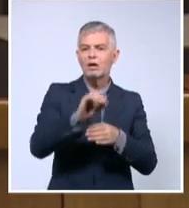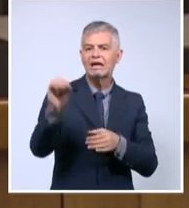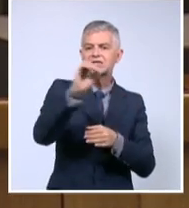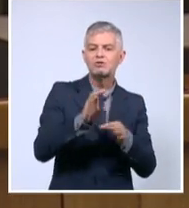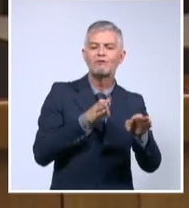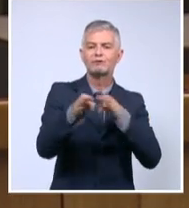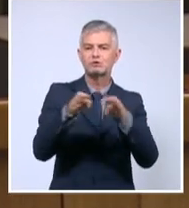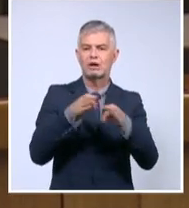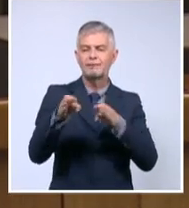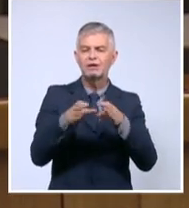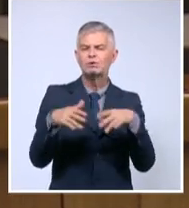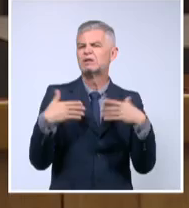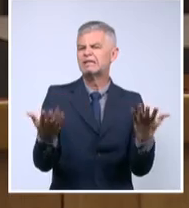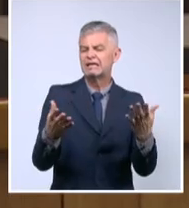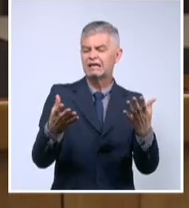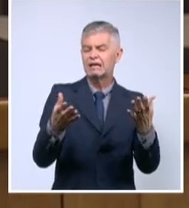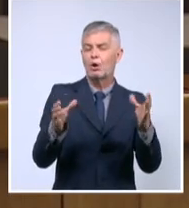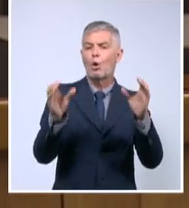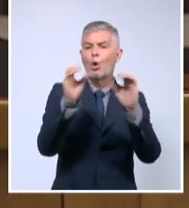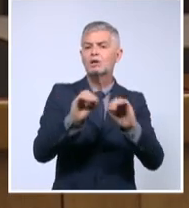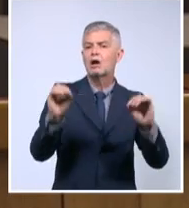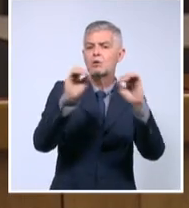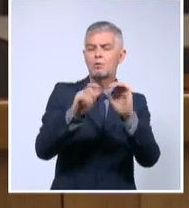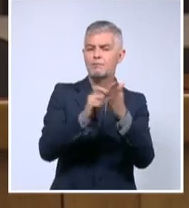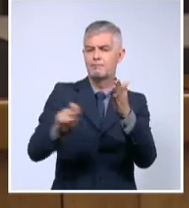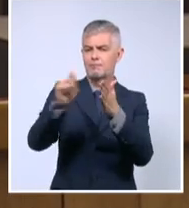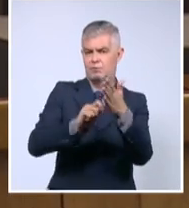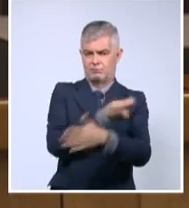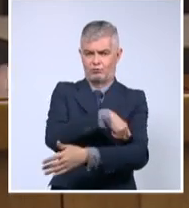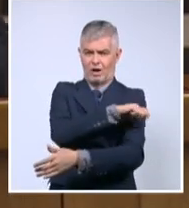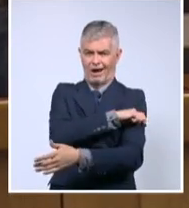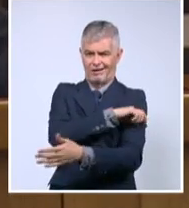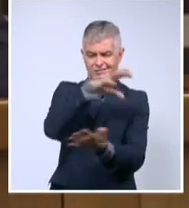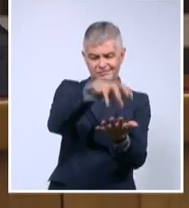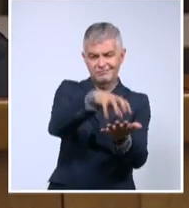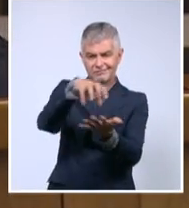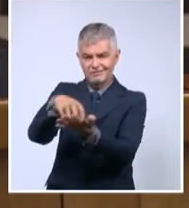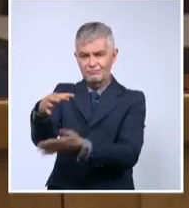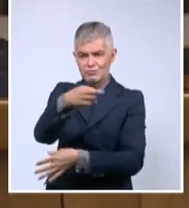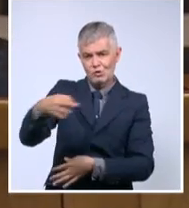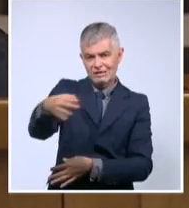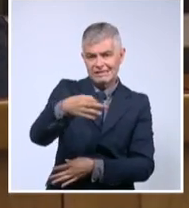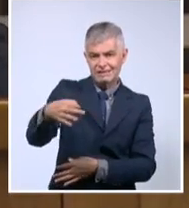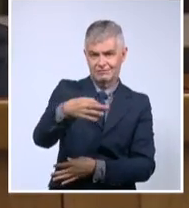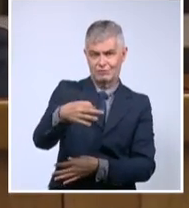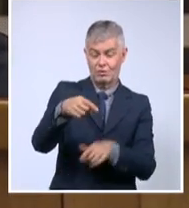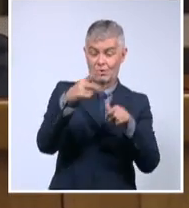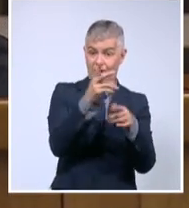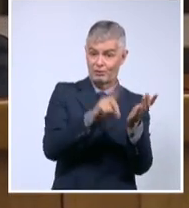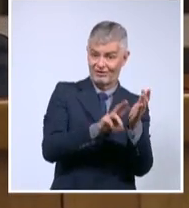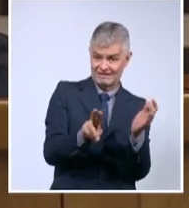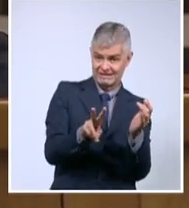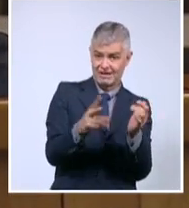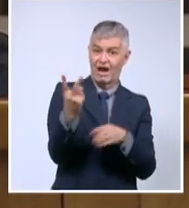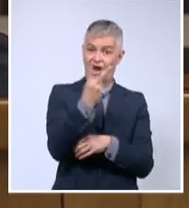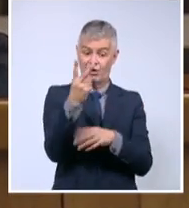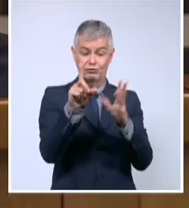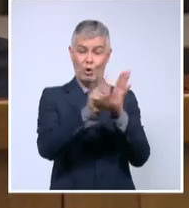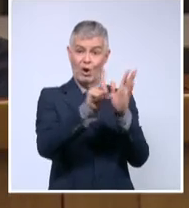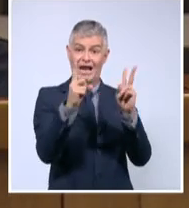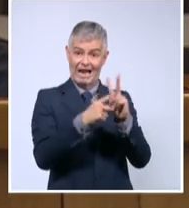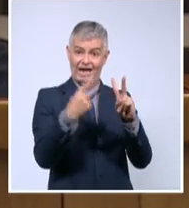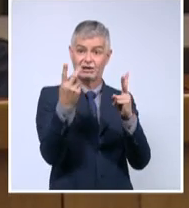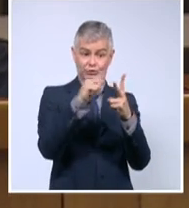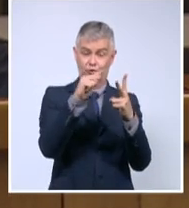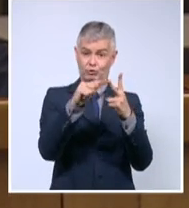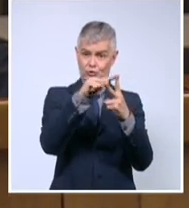de los órganos locales del poder popular. Hemos apreciado que ambas disposiciones normativas han sido objeto